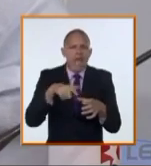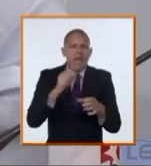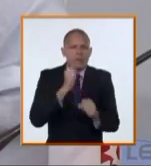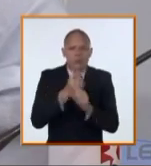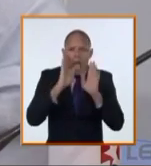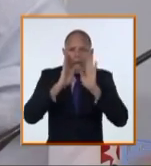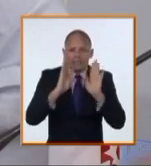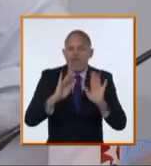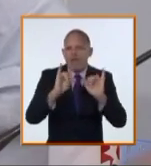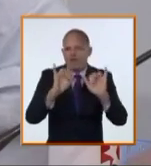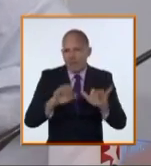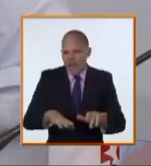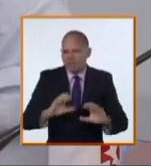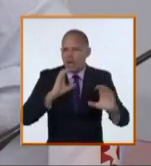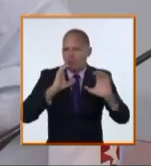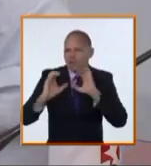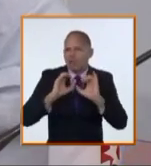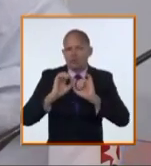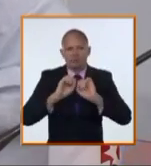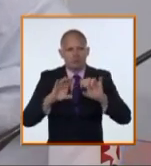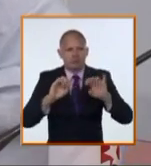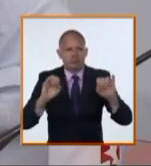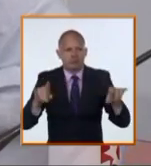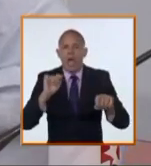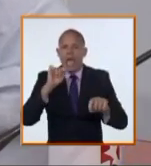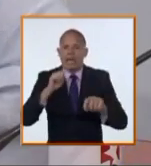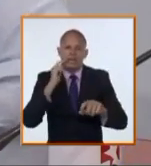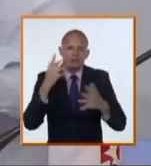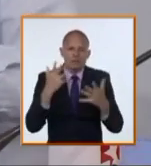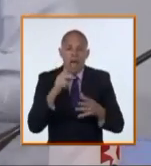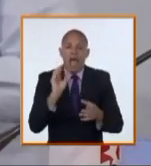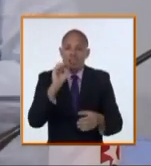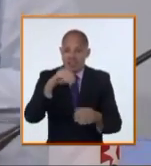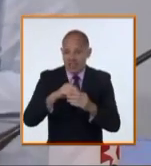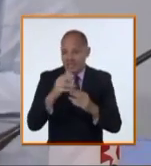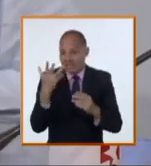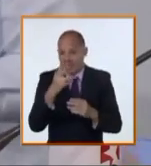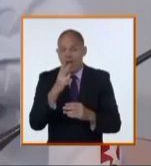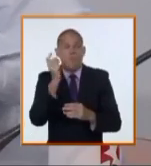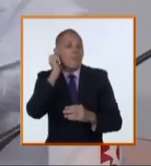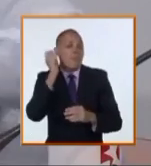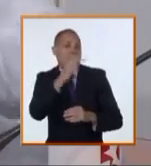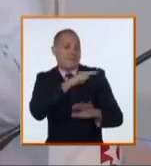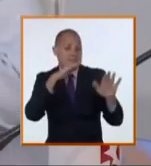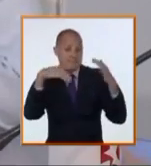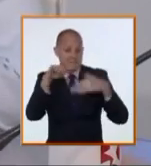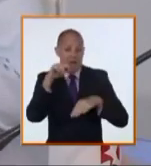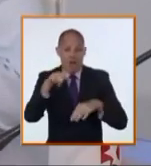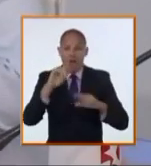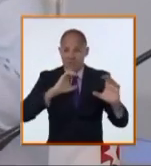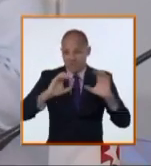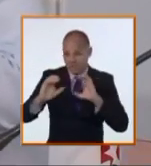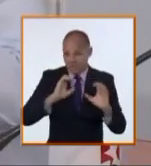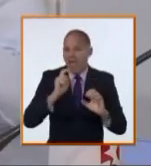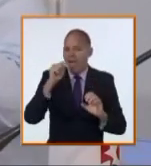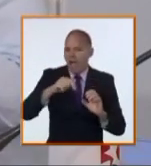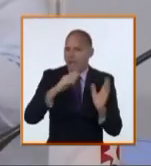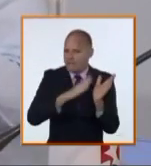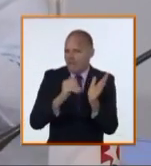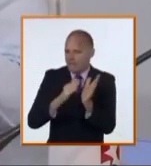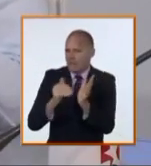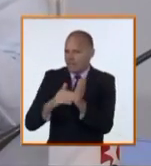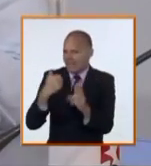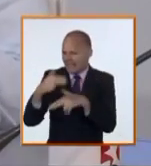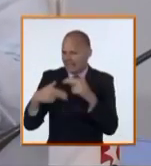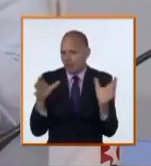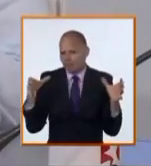comunicaciones que preside precisamente la ministra de informática y comunicación donde mensualmente se chequean Cuáles son